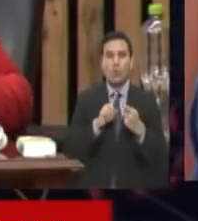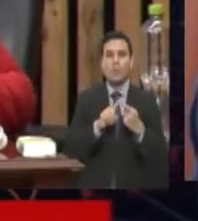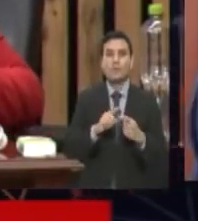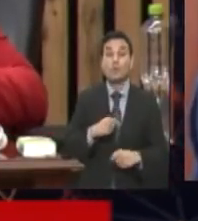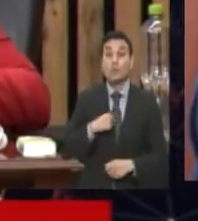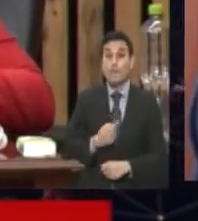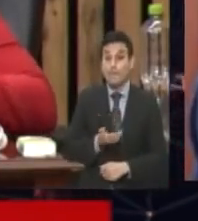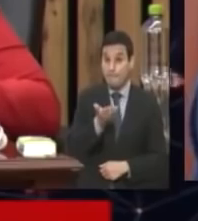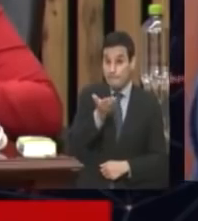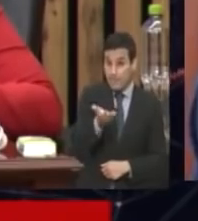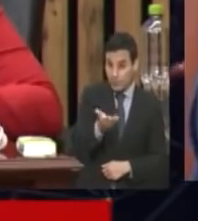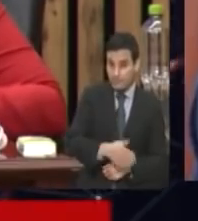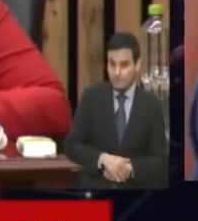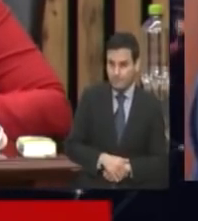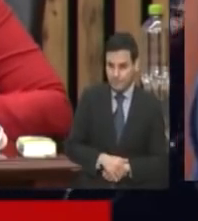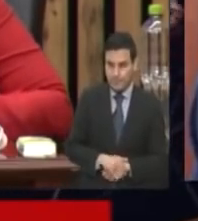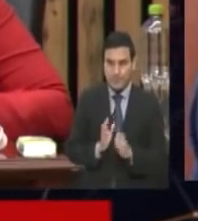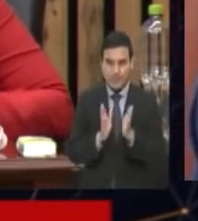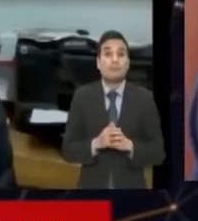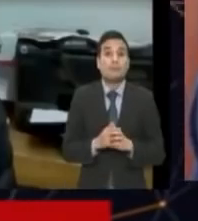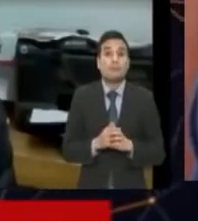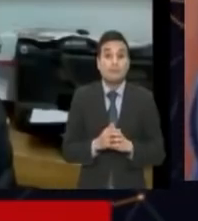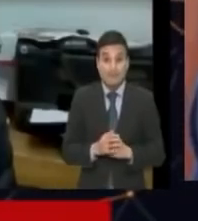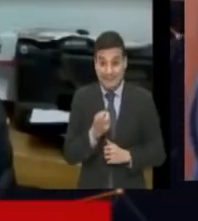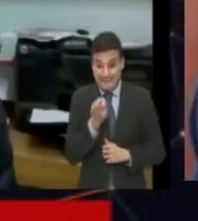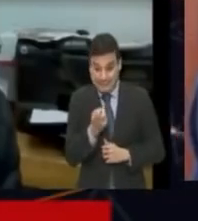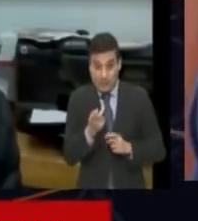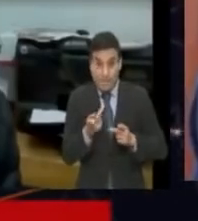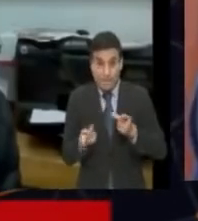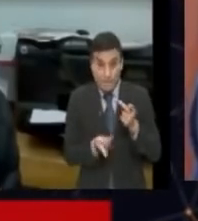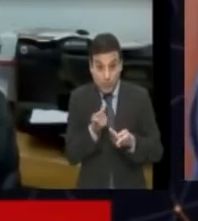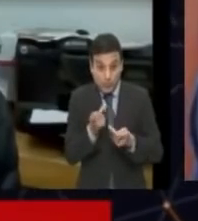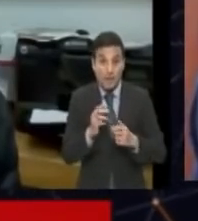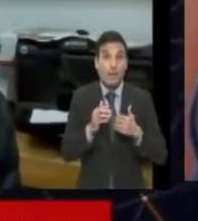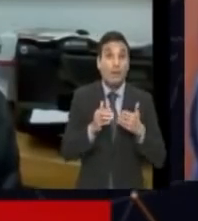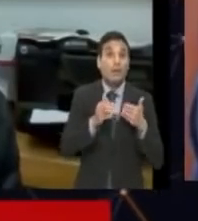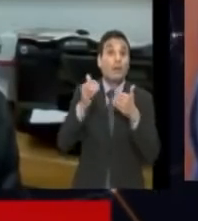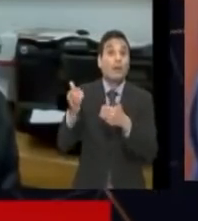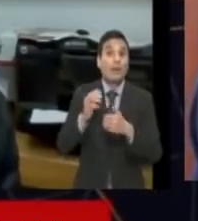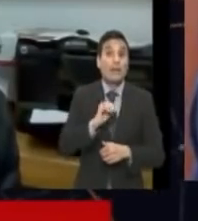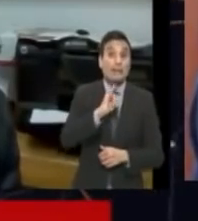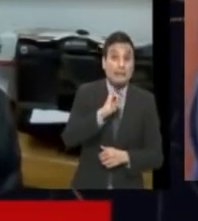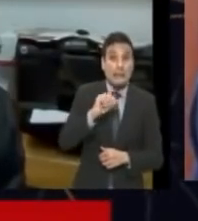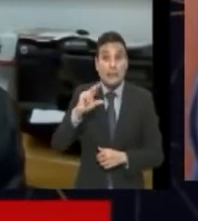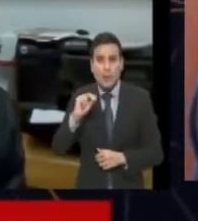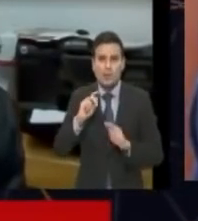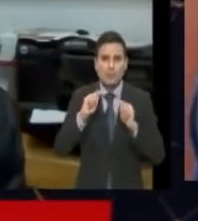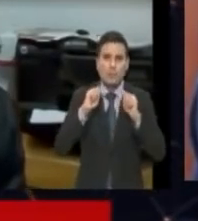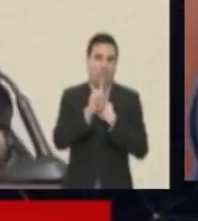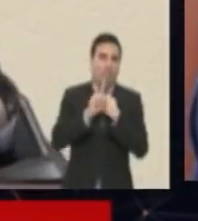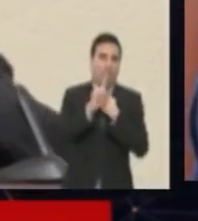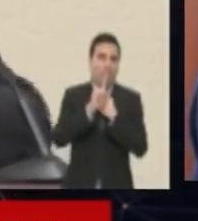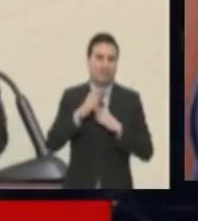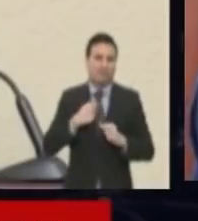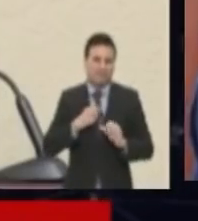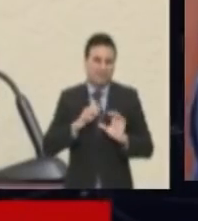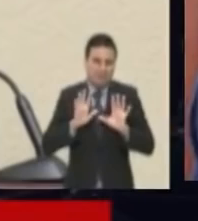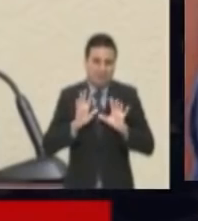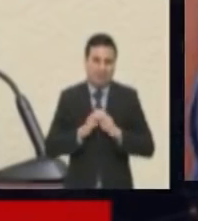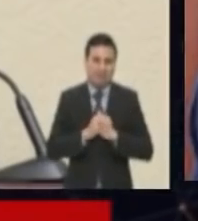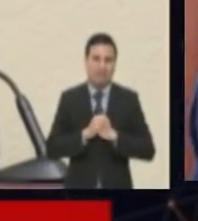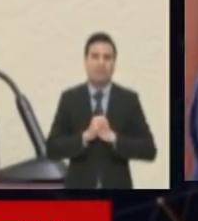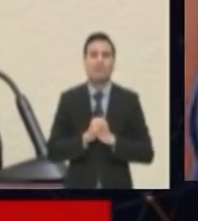Ese es todo un tema, claro. Y está difícil la conciliación porque ya se traen desde cuándo. Sí, Pepe, pero yo estoy seguro